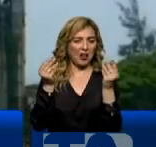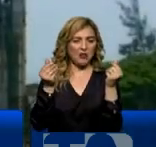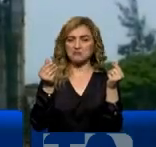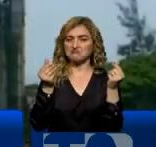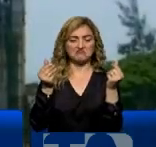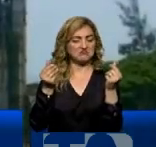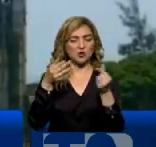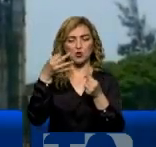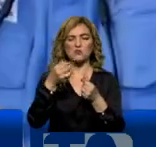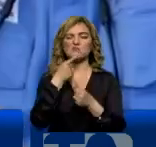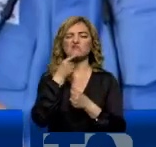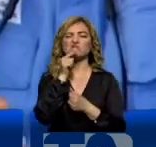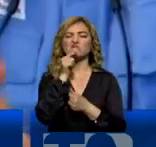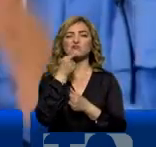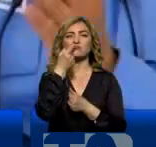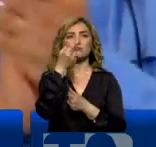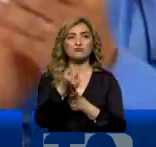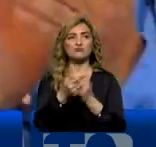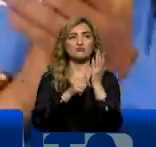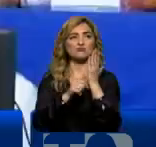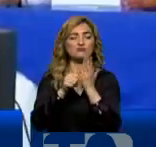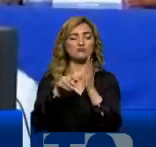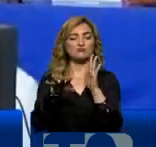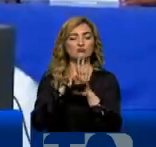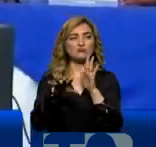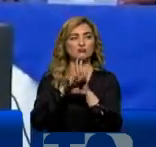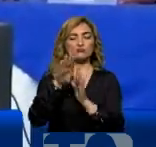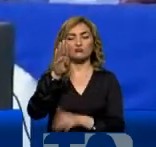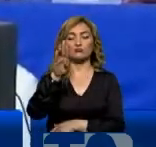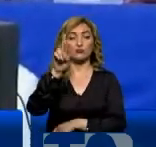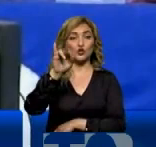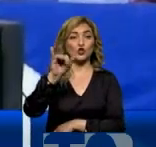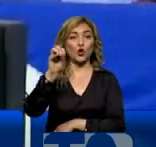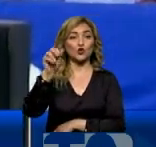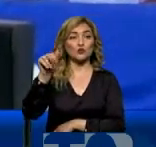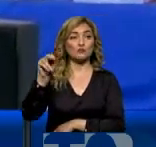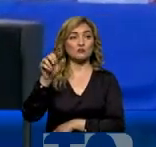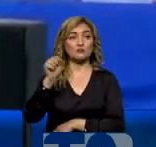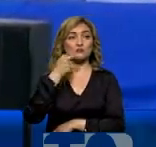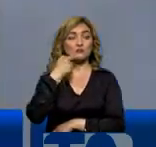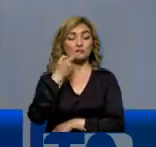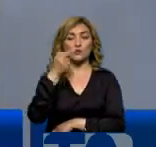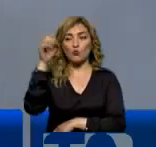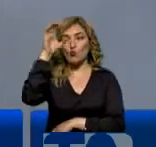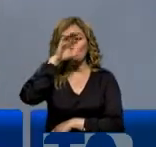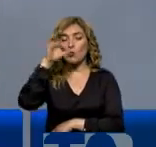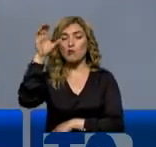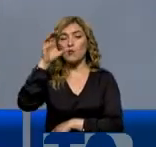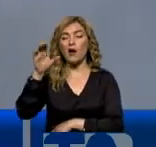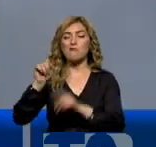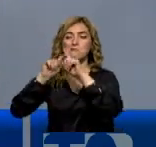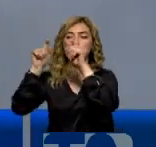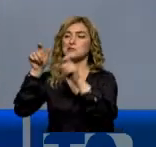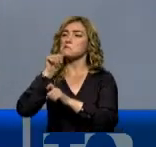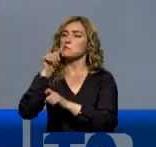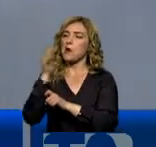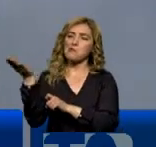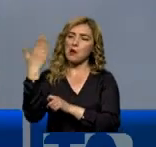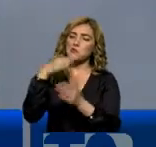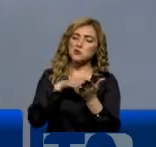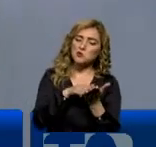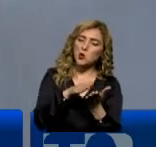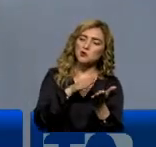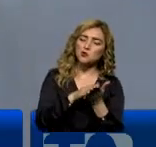Así lo dijo esta mañana el ministro de Energía, José Augusto Briones, quien aseguró que se buscará un socio estratégico en el primer semestre